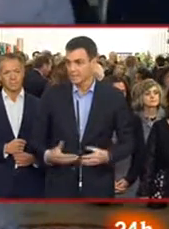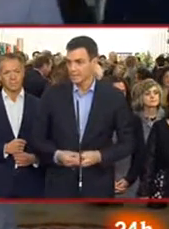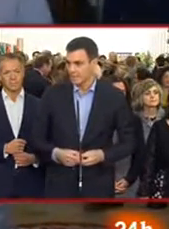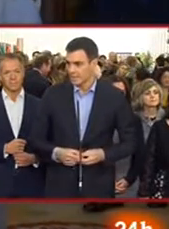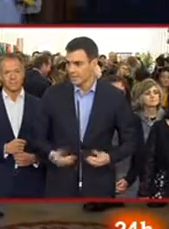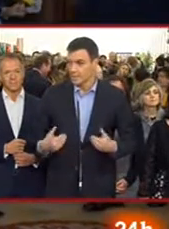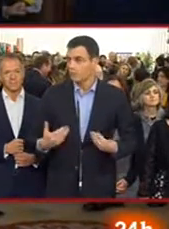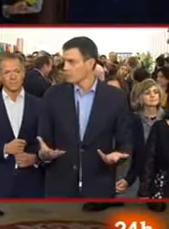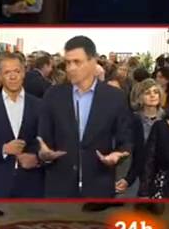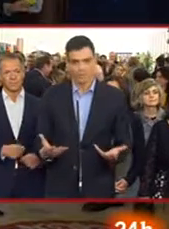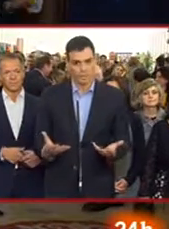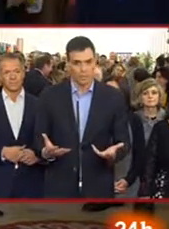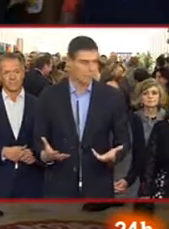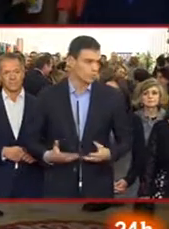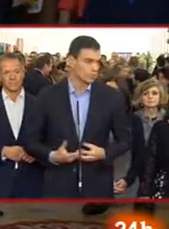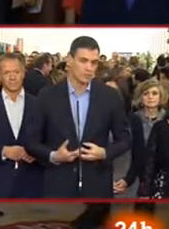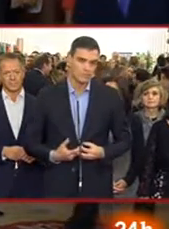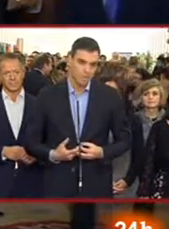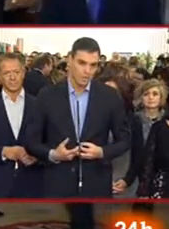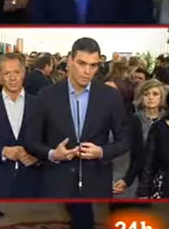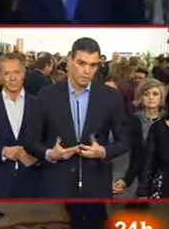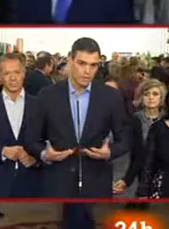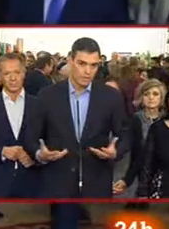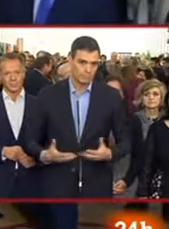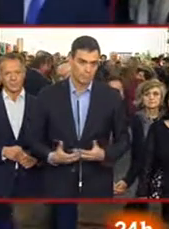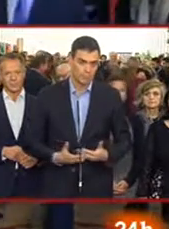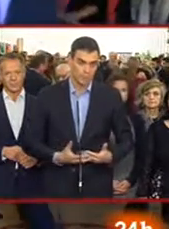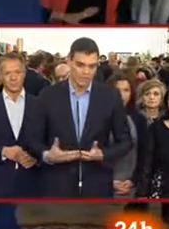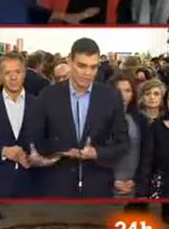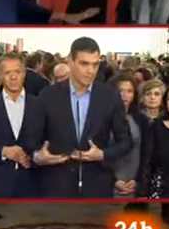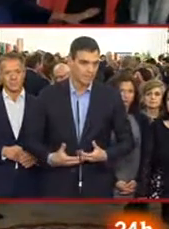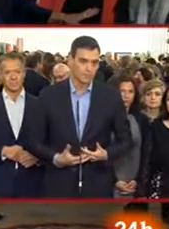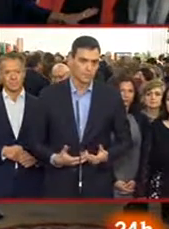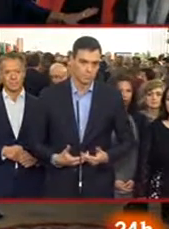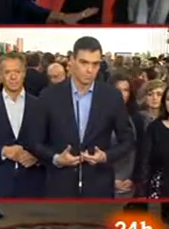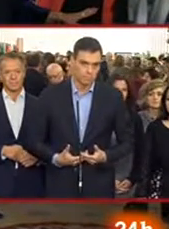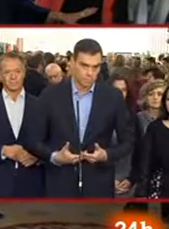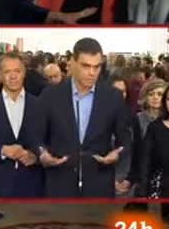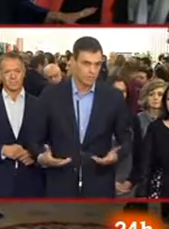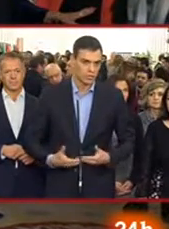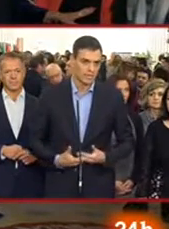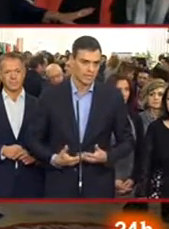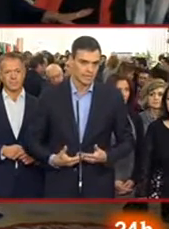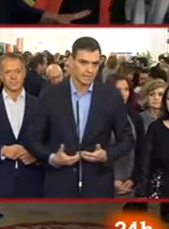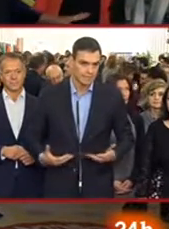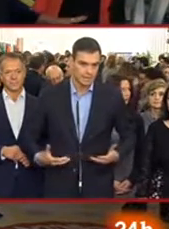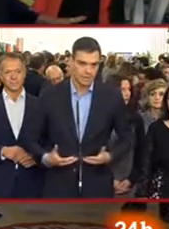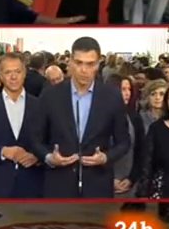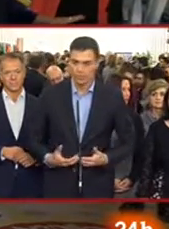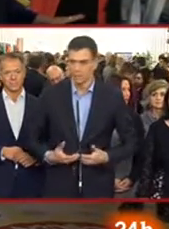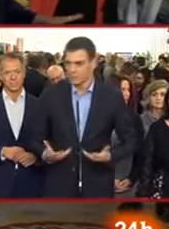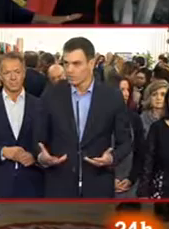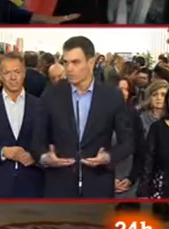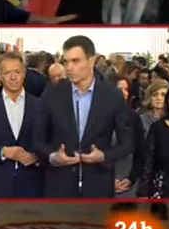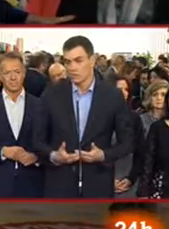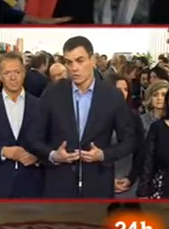sanidad, que están reconocidos en nuestra propia Constitución, pero que, por desgracia, ha habido muchas personas que han